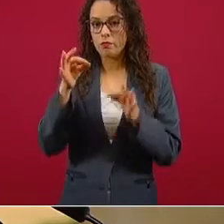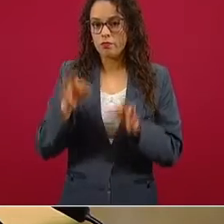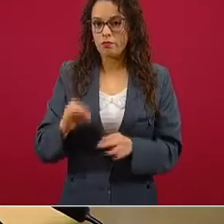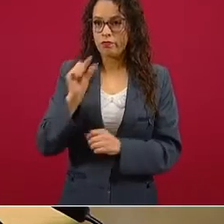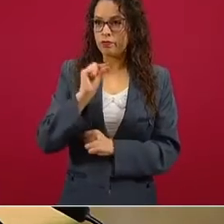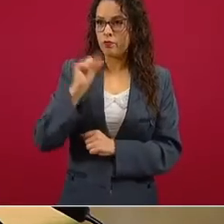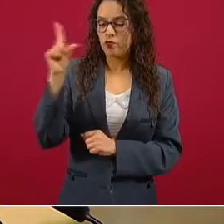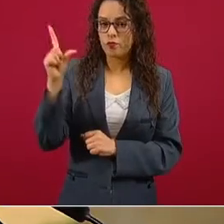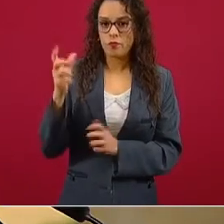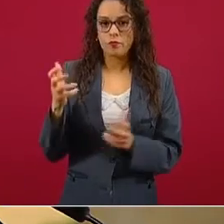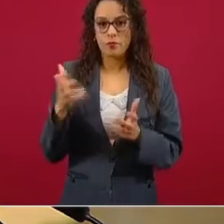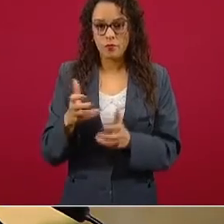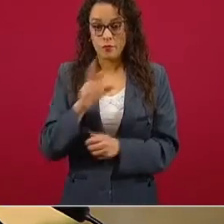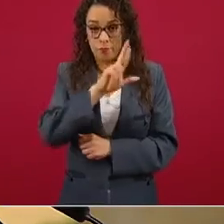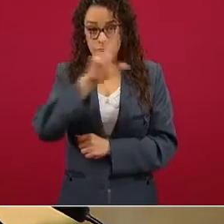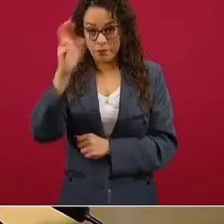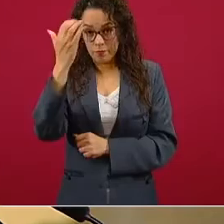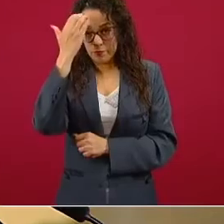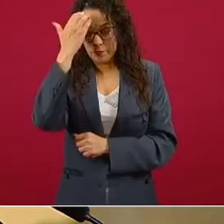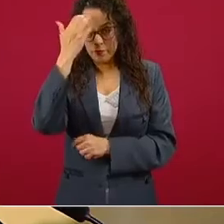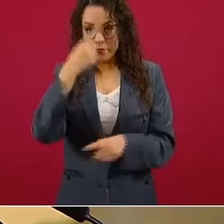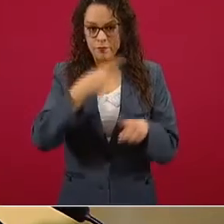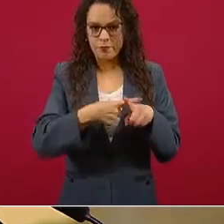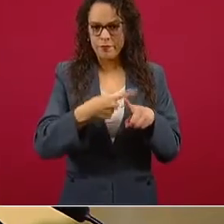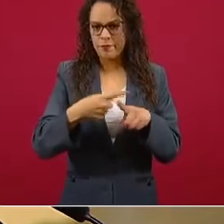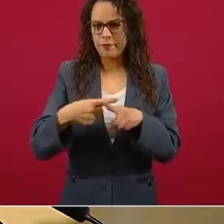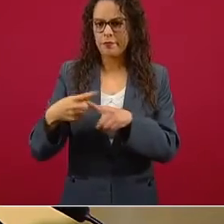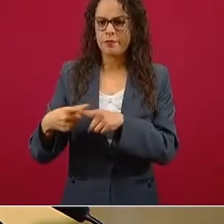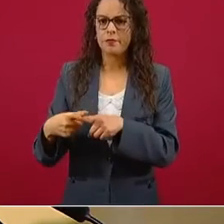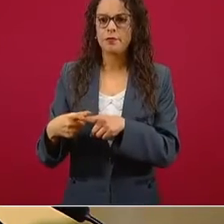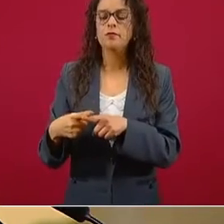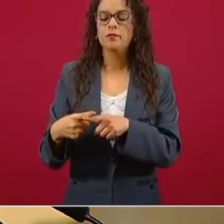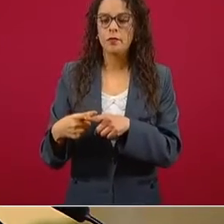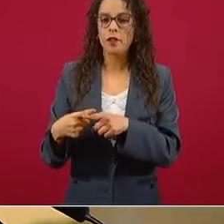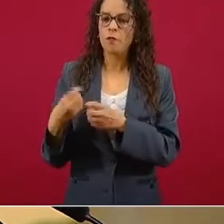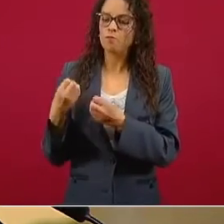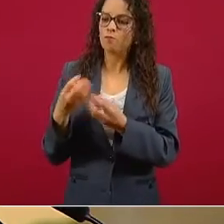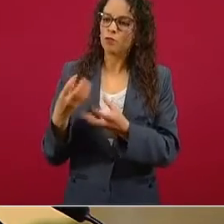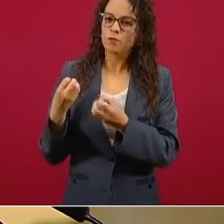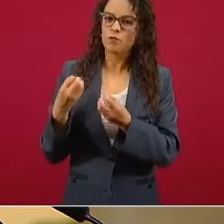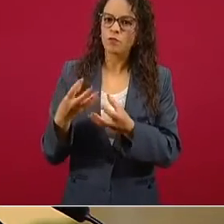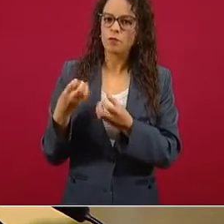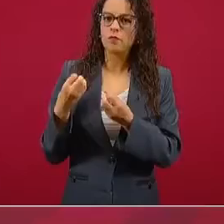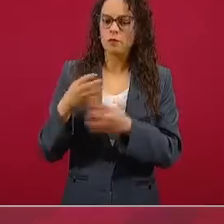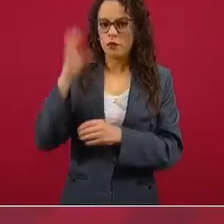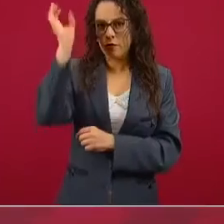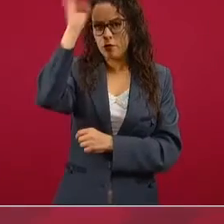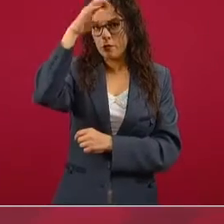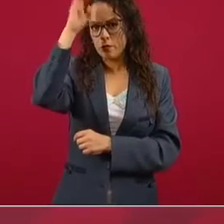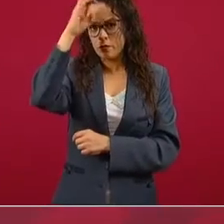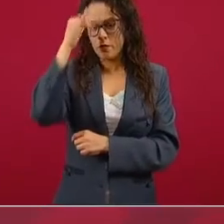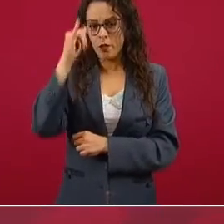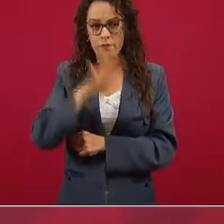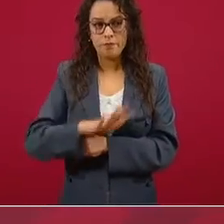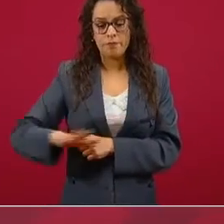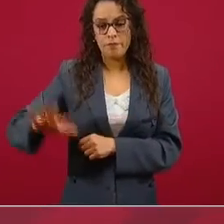profesional y reconoce a quienes han realizado aportes a la ciencia médica y a la sociedad.